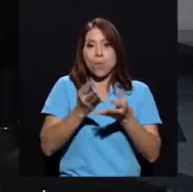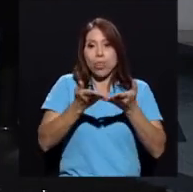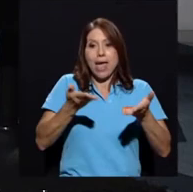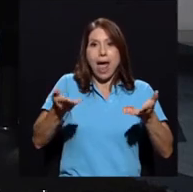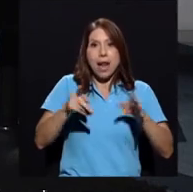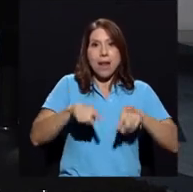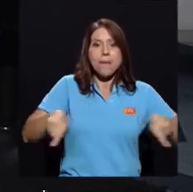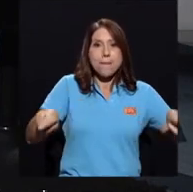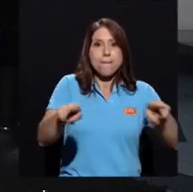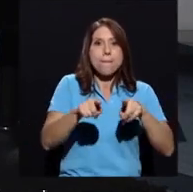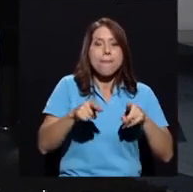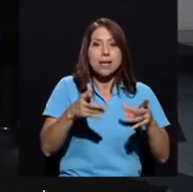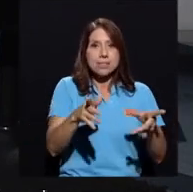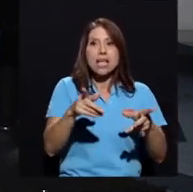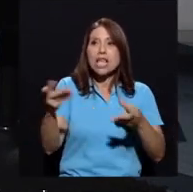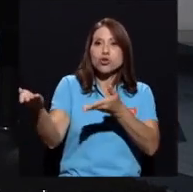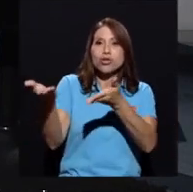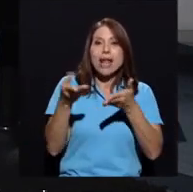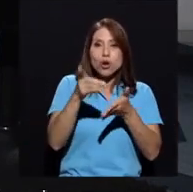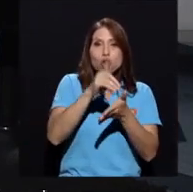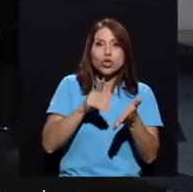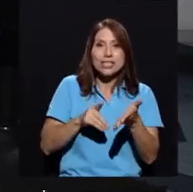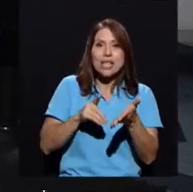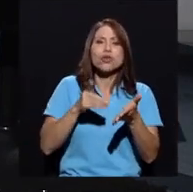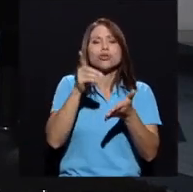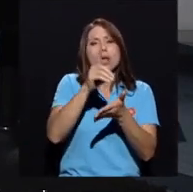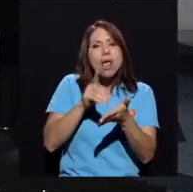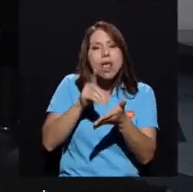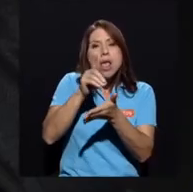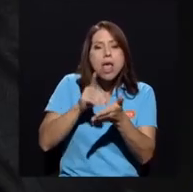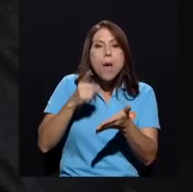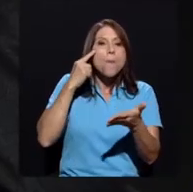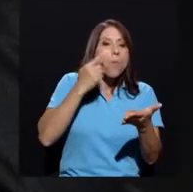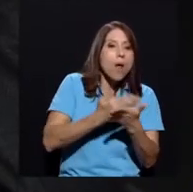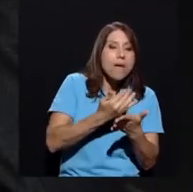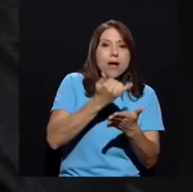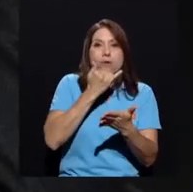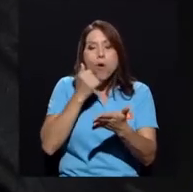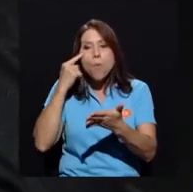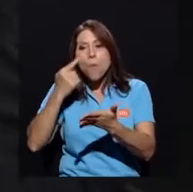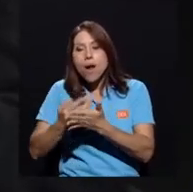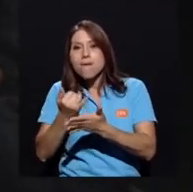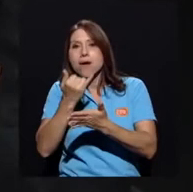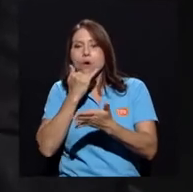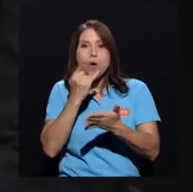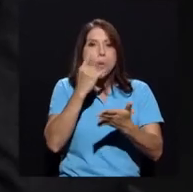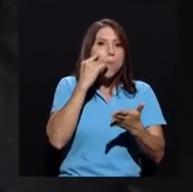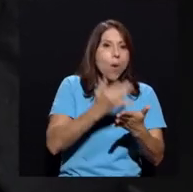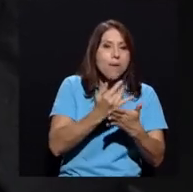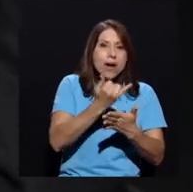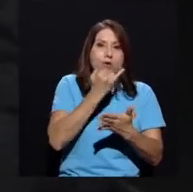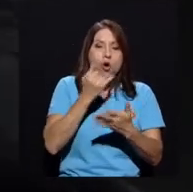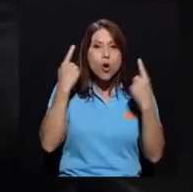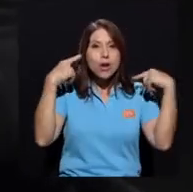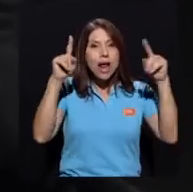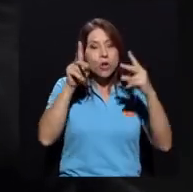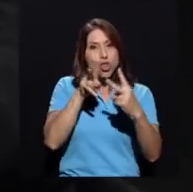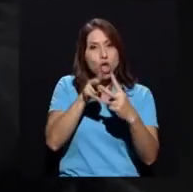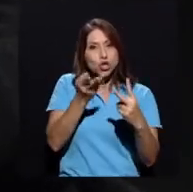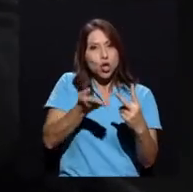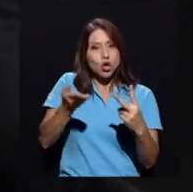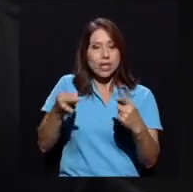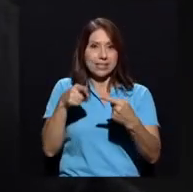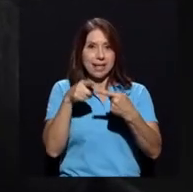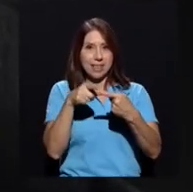diseños, y a lo largo de mucho tiempo y mucha prueba y error con muchas fallas lograron en este momento dos cosas: